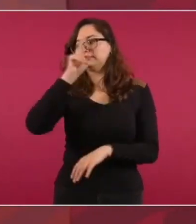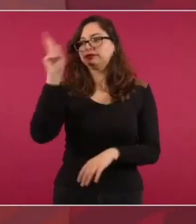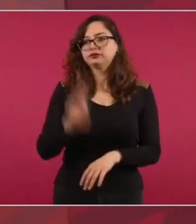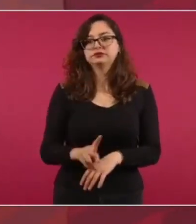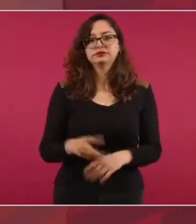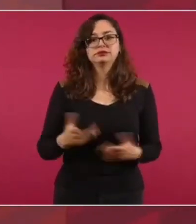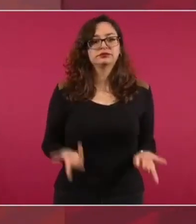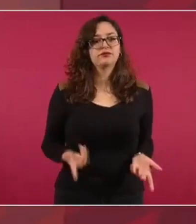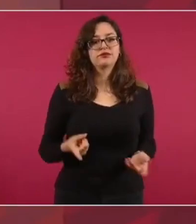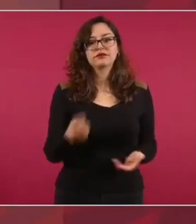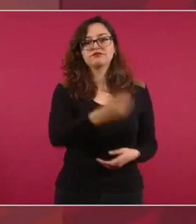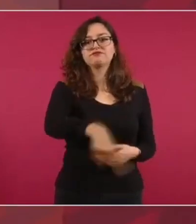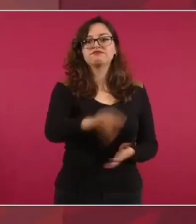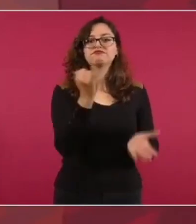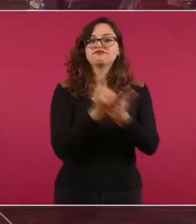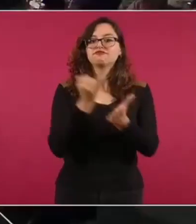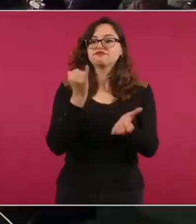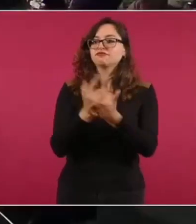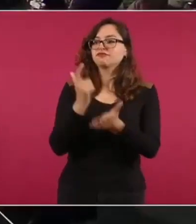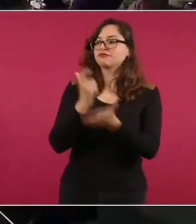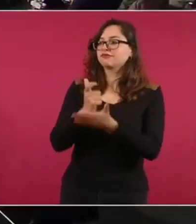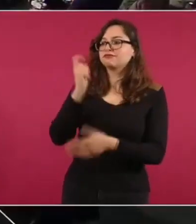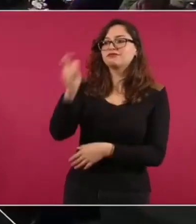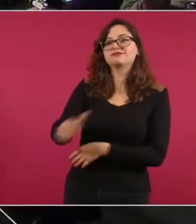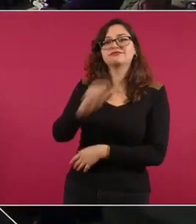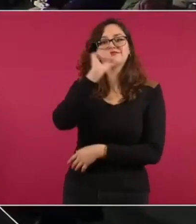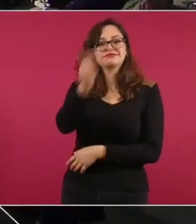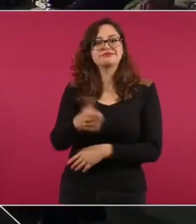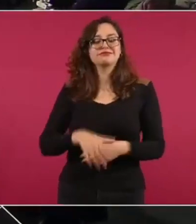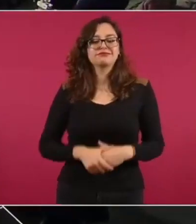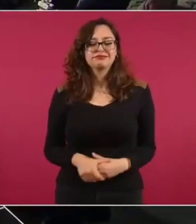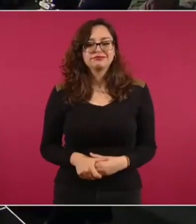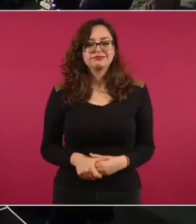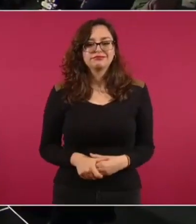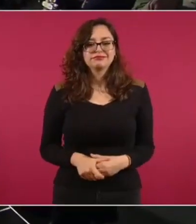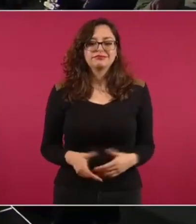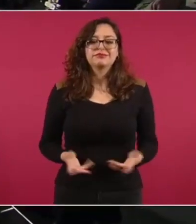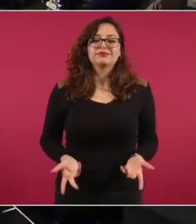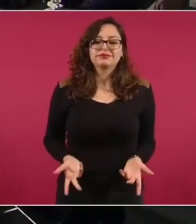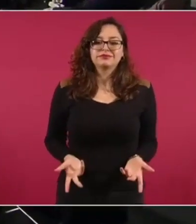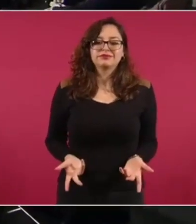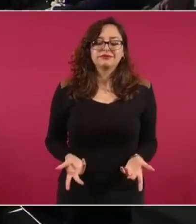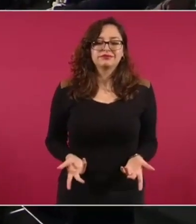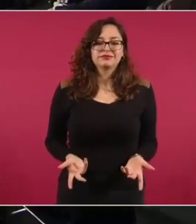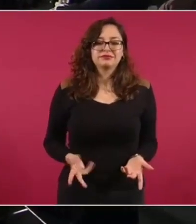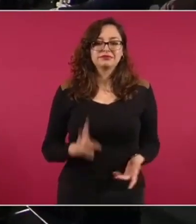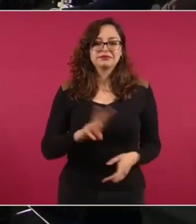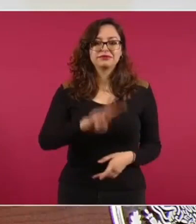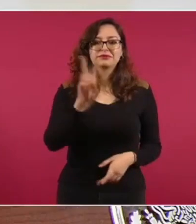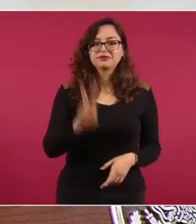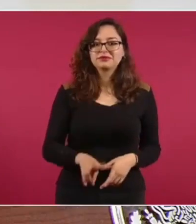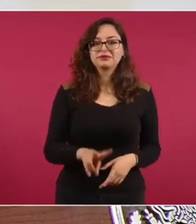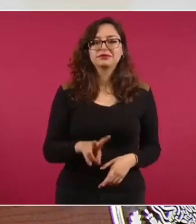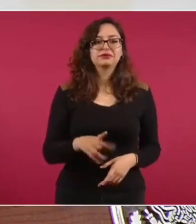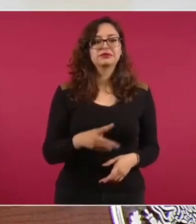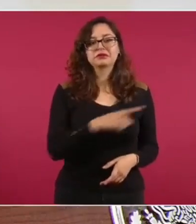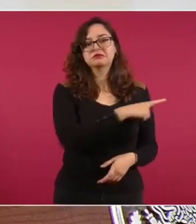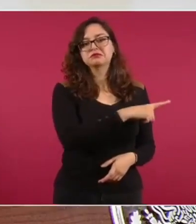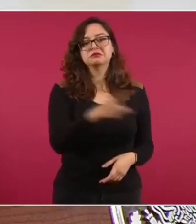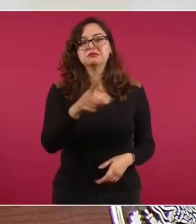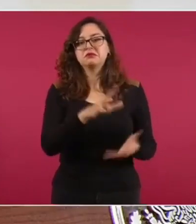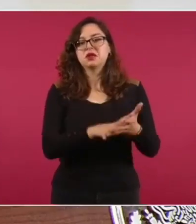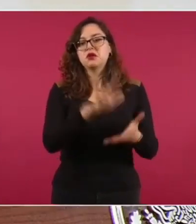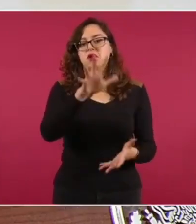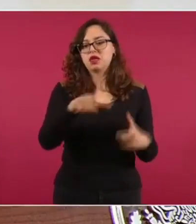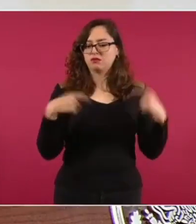sí se condonaban los impuestos, pero en algunos casos no pagaban